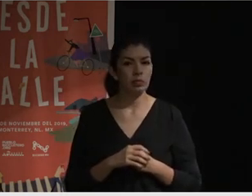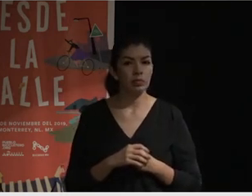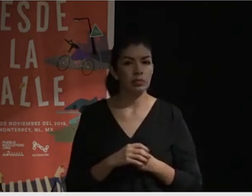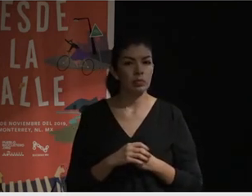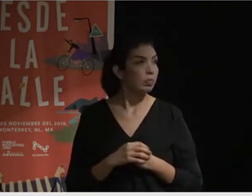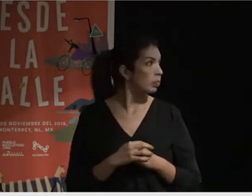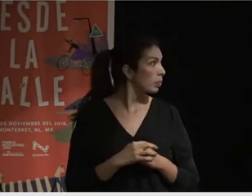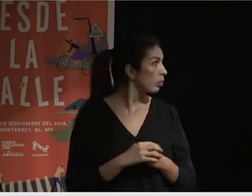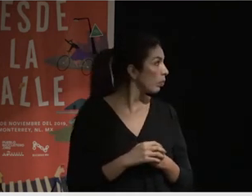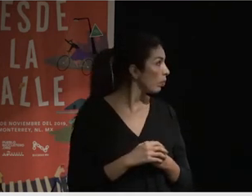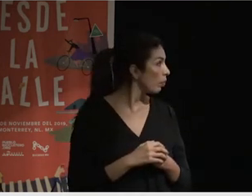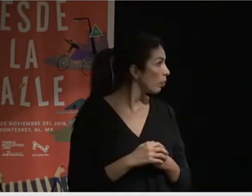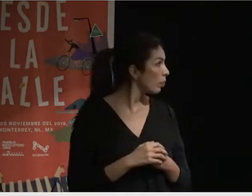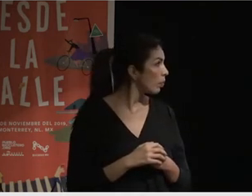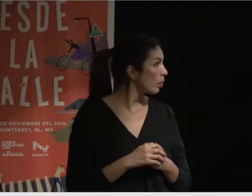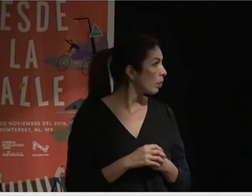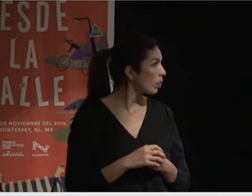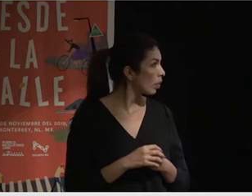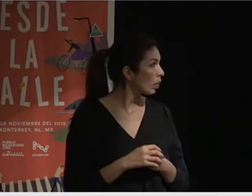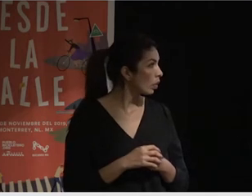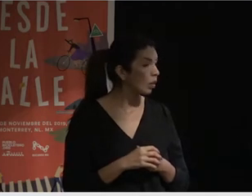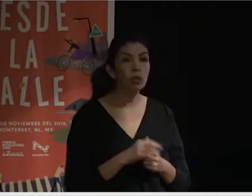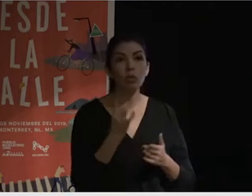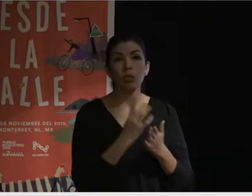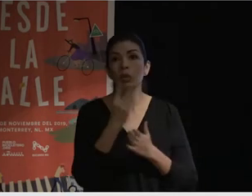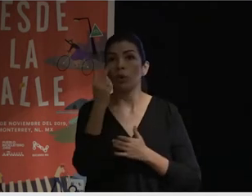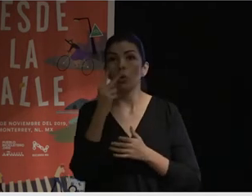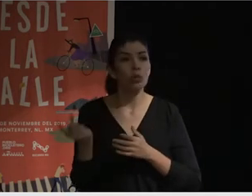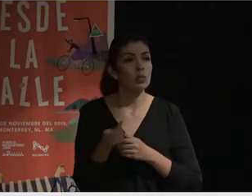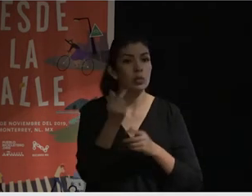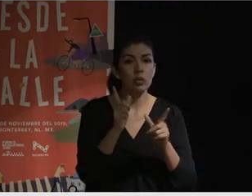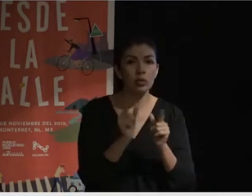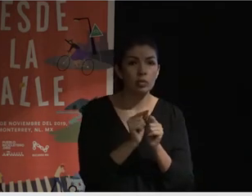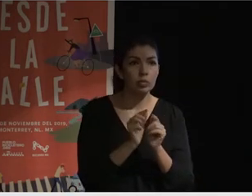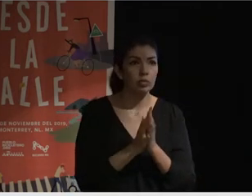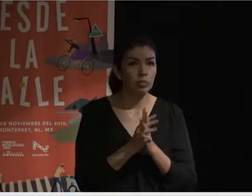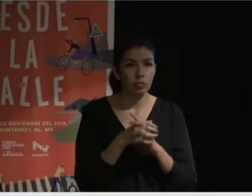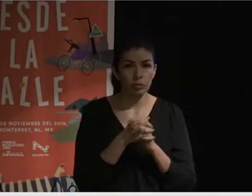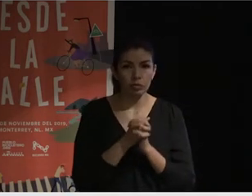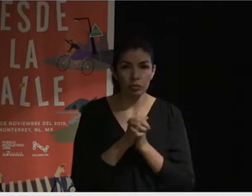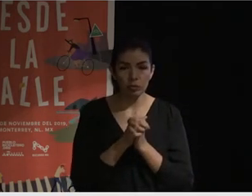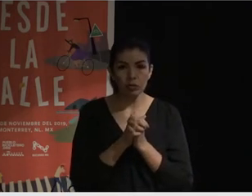Bueno, nomás un aviso, tenemos ya tiempo para dos preguntas más y cerramos el panel.